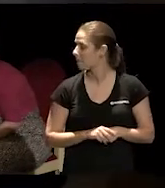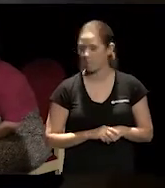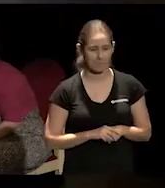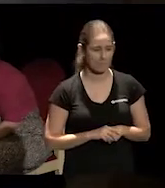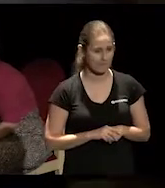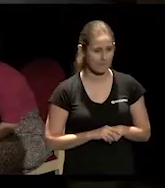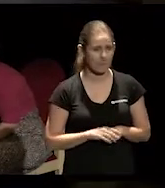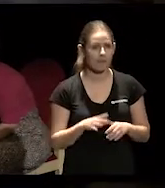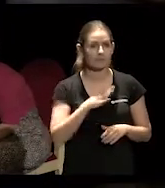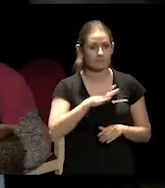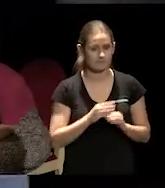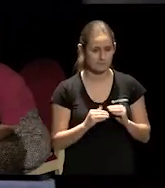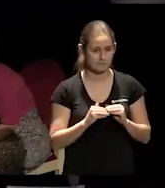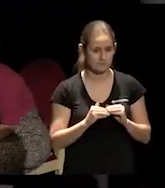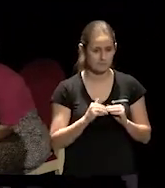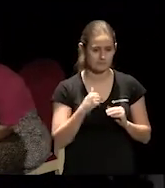Me pasé del tiempo.